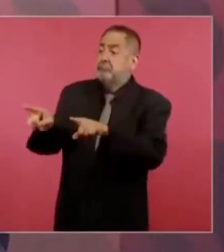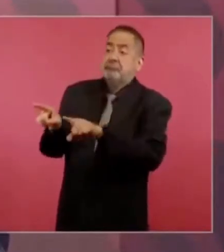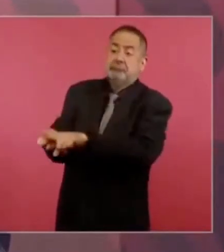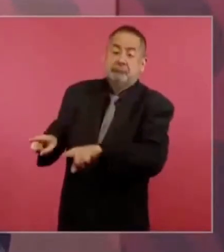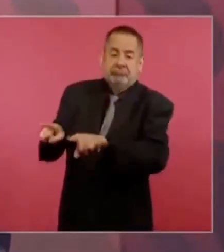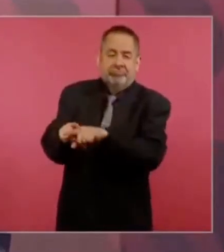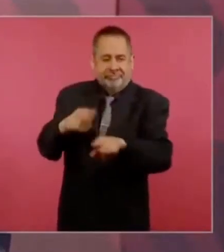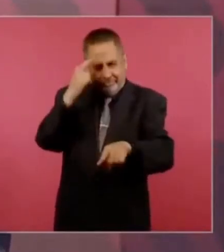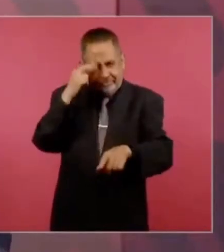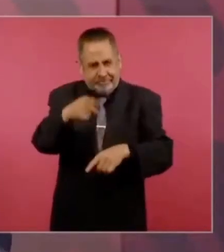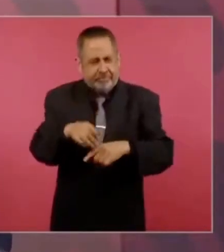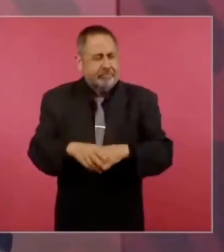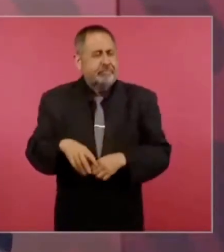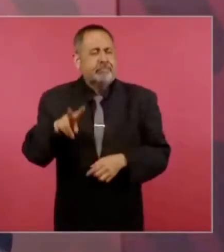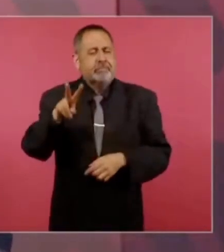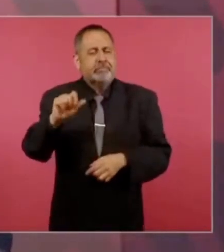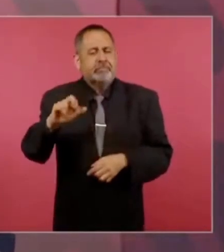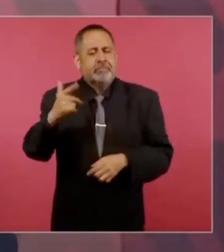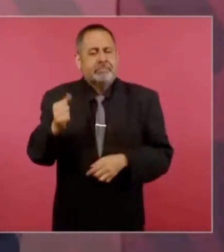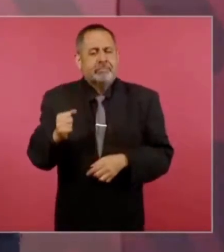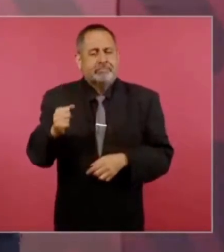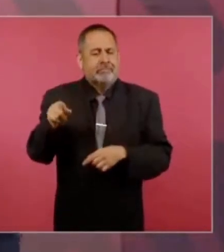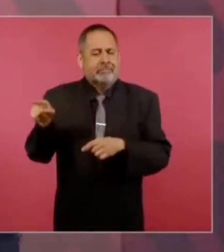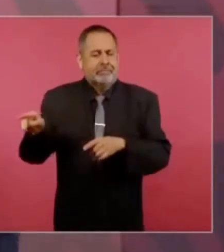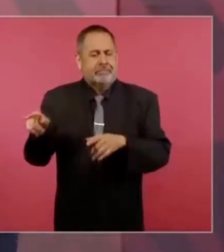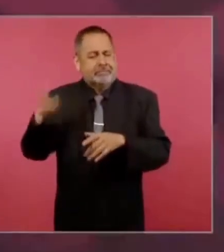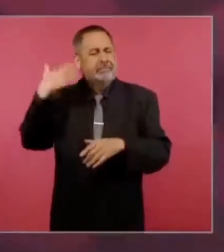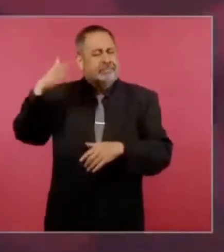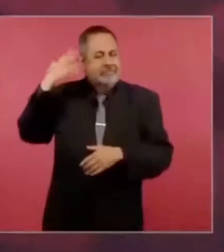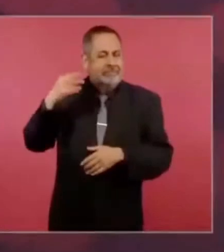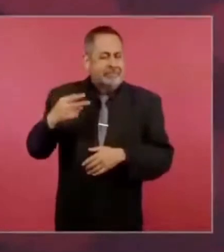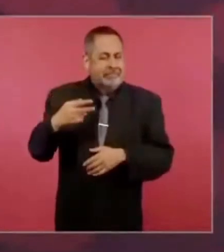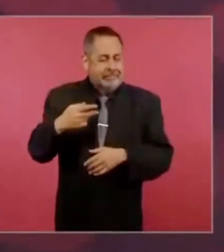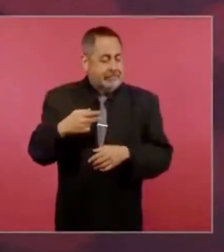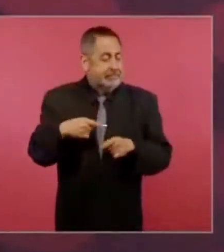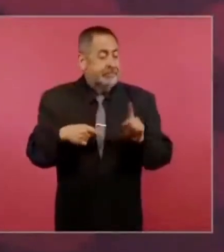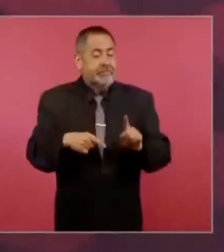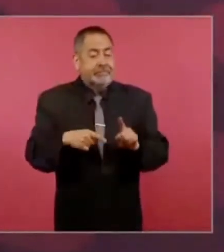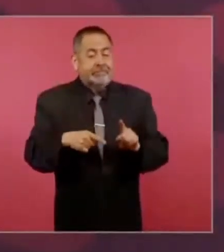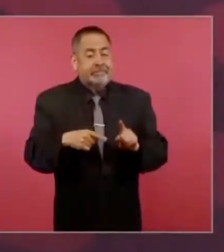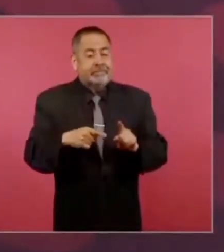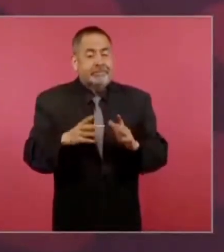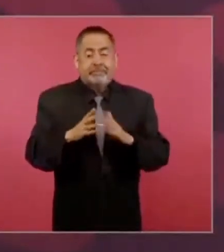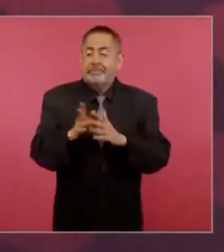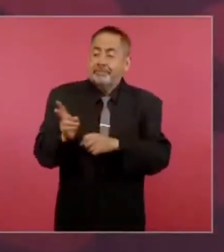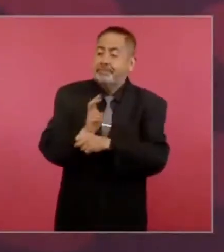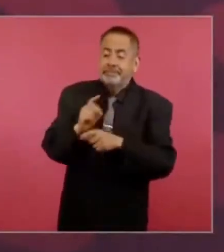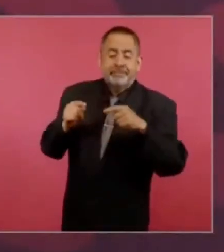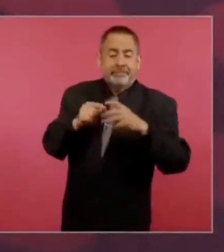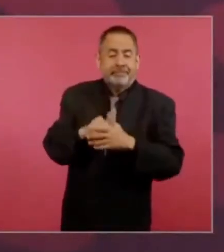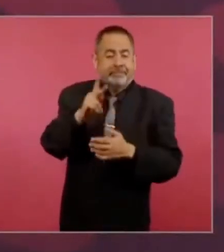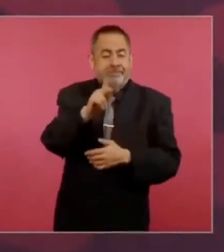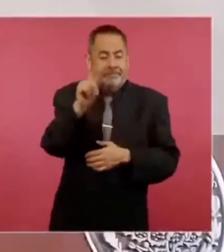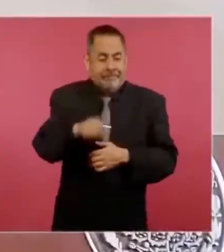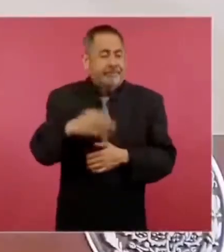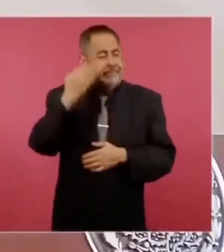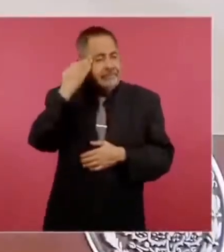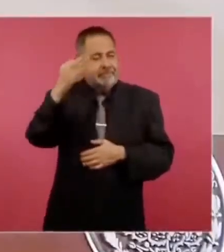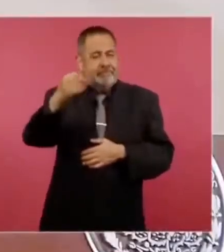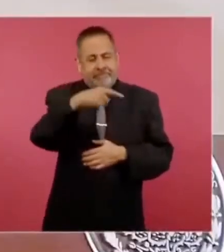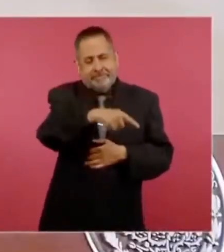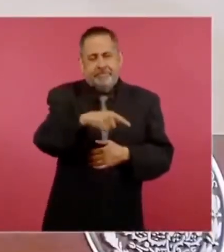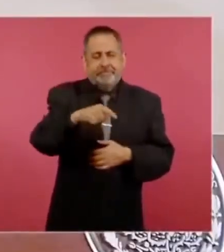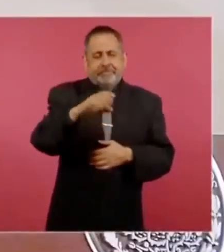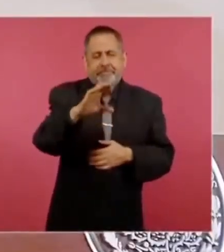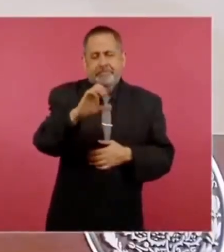le hicieron a Vargas Llosa cuando lo invitó el finado Paz en la época de Salinas?